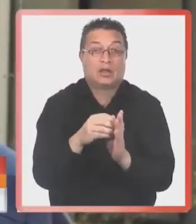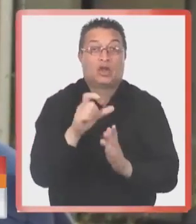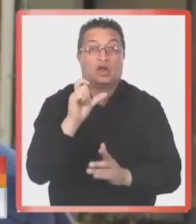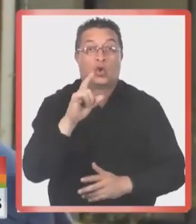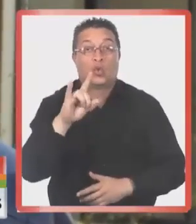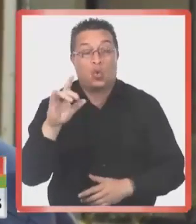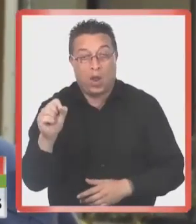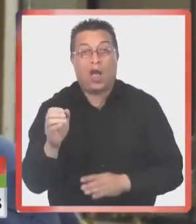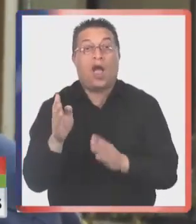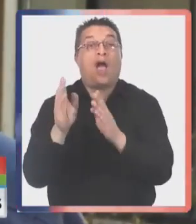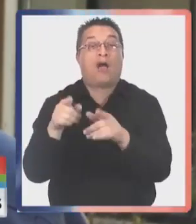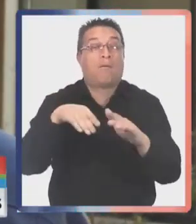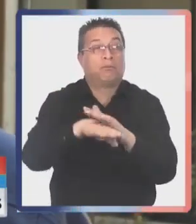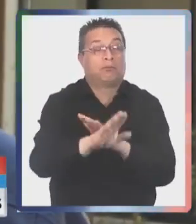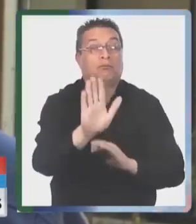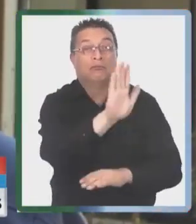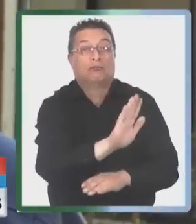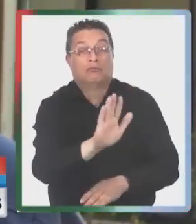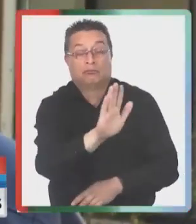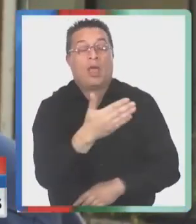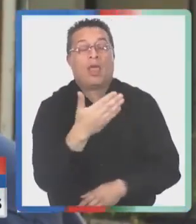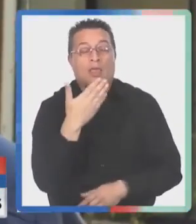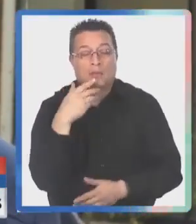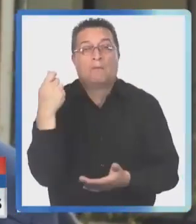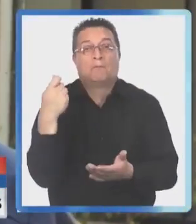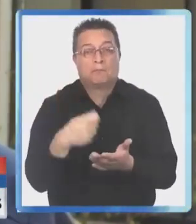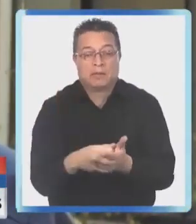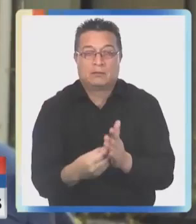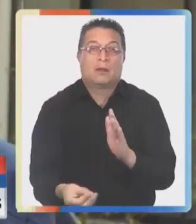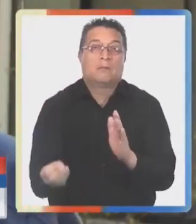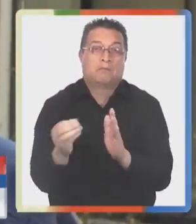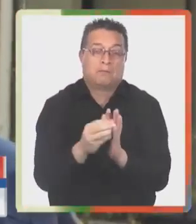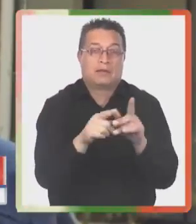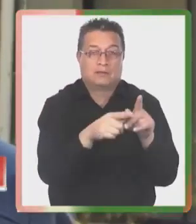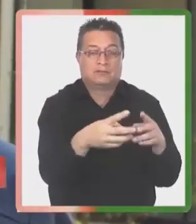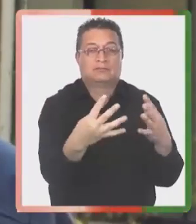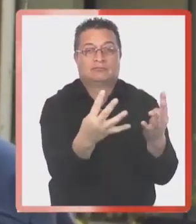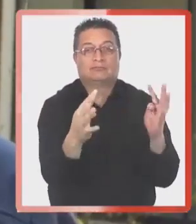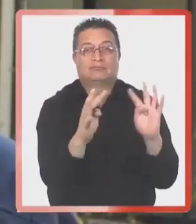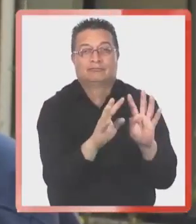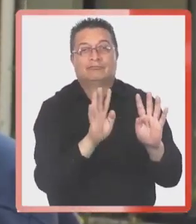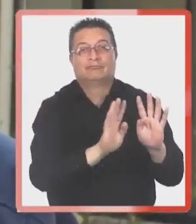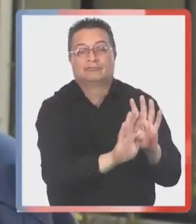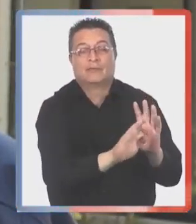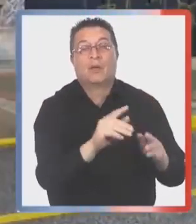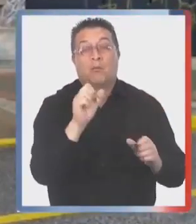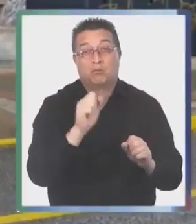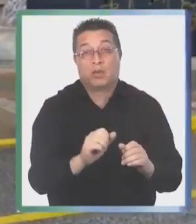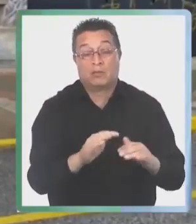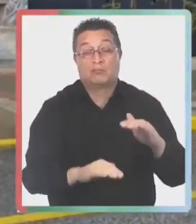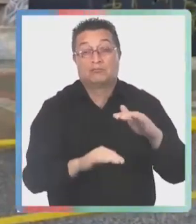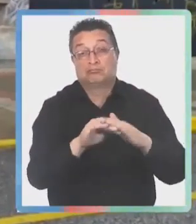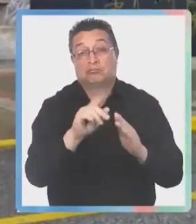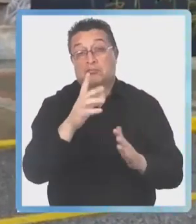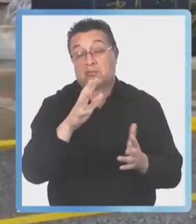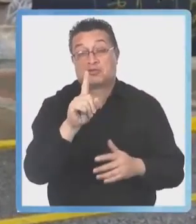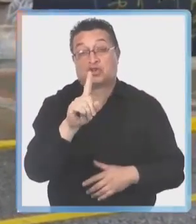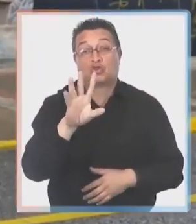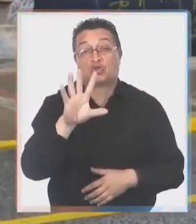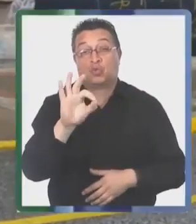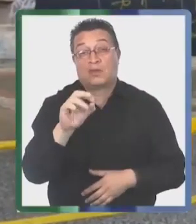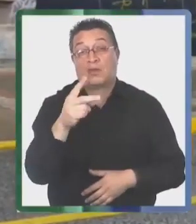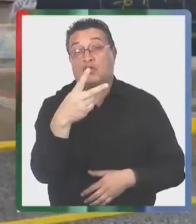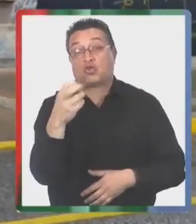tiene otro costo, lo que es grúa, bodegaje en caso de que esté un tiempo determinado en el corral. Fácilmente puede llegar